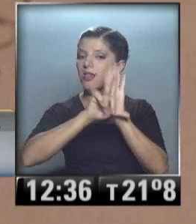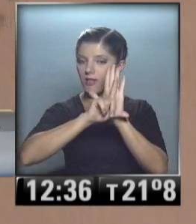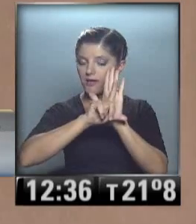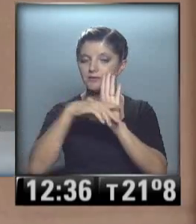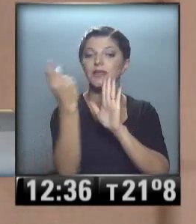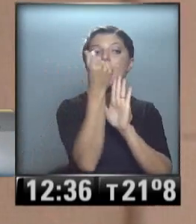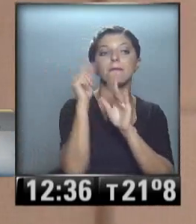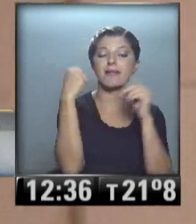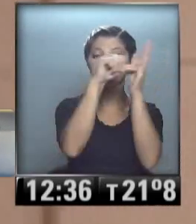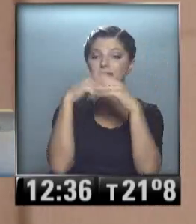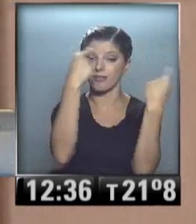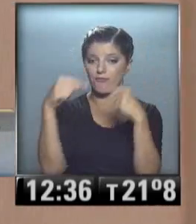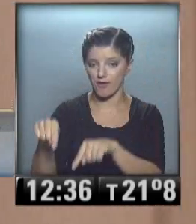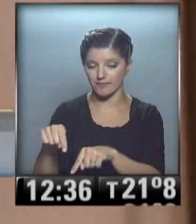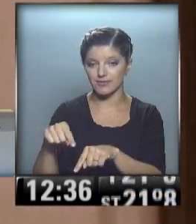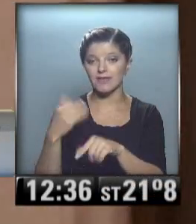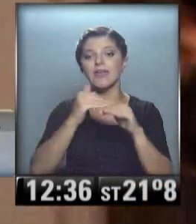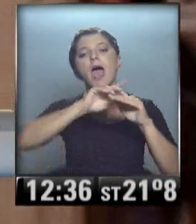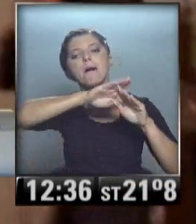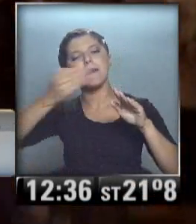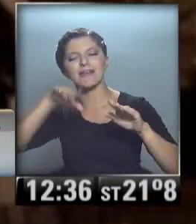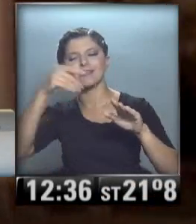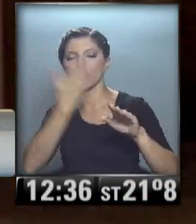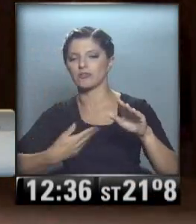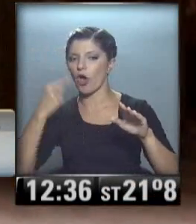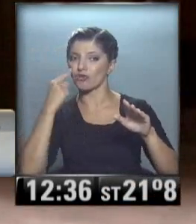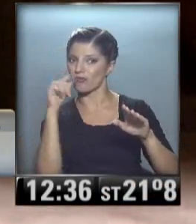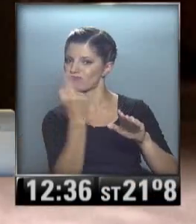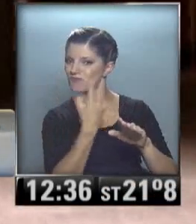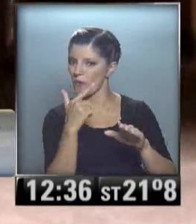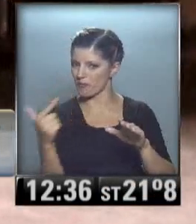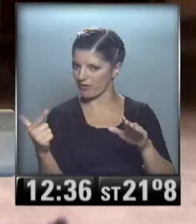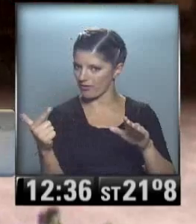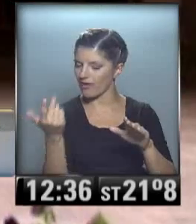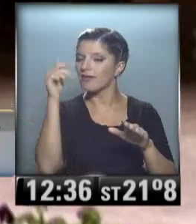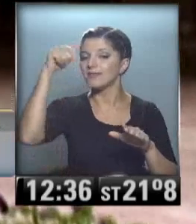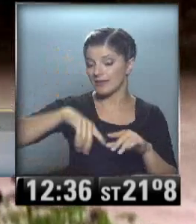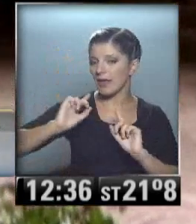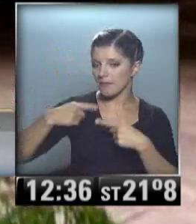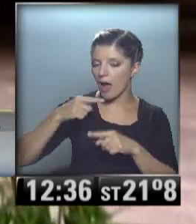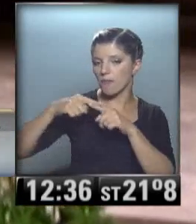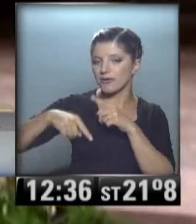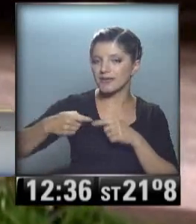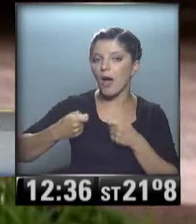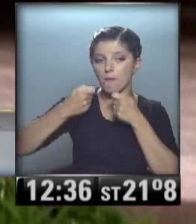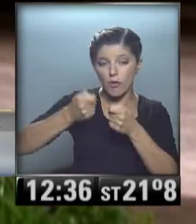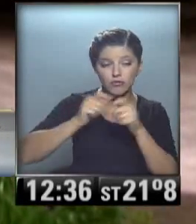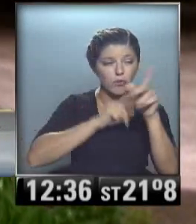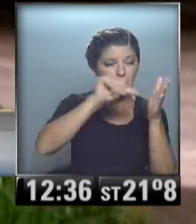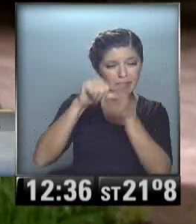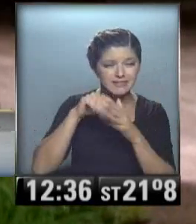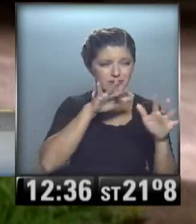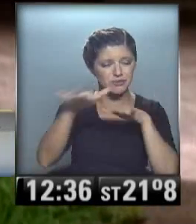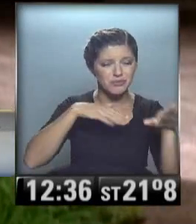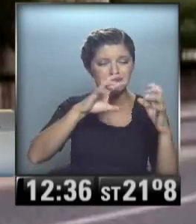capitales financieros por encima del poder de control de los estados, y condicionó las políticas de apoyo a países en crisis a